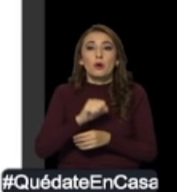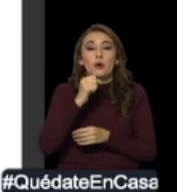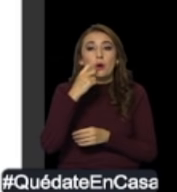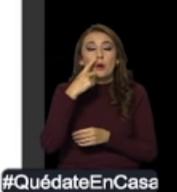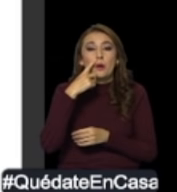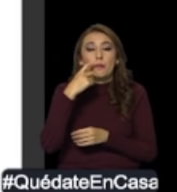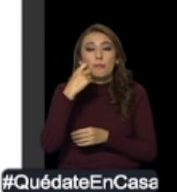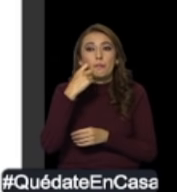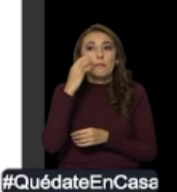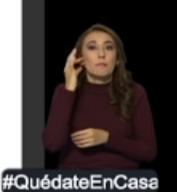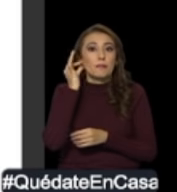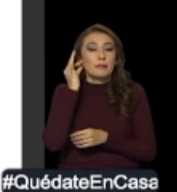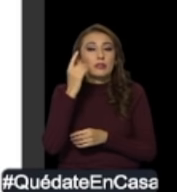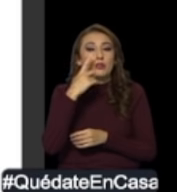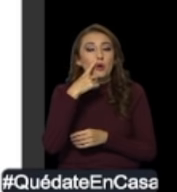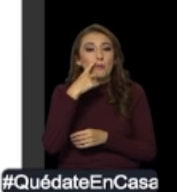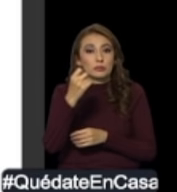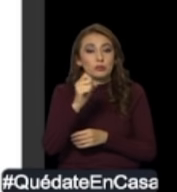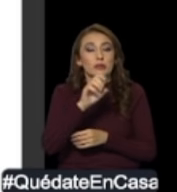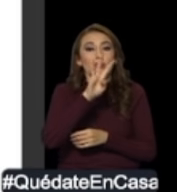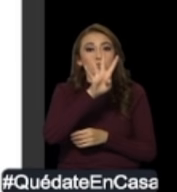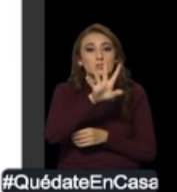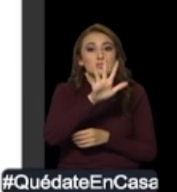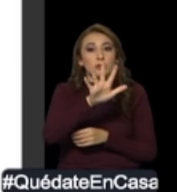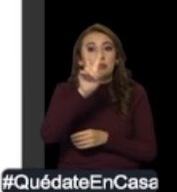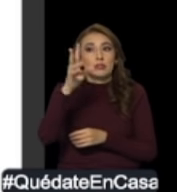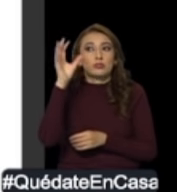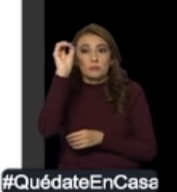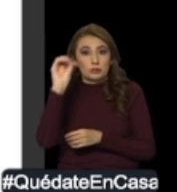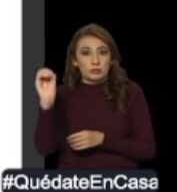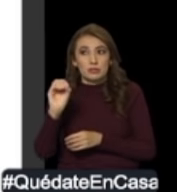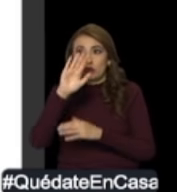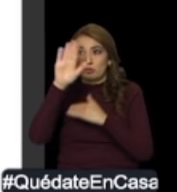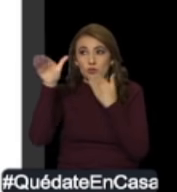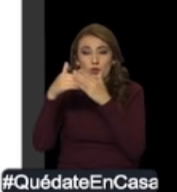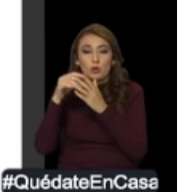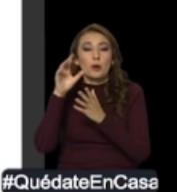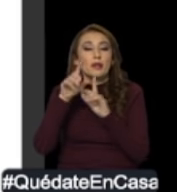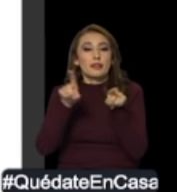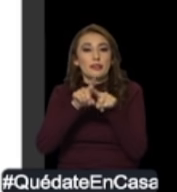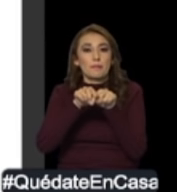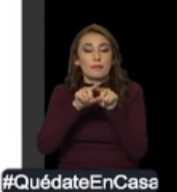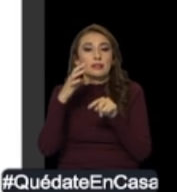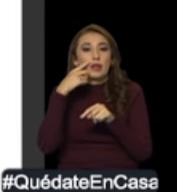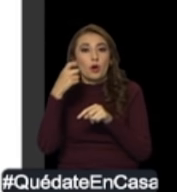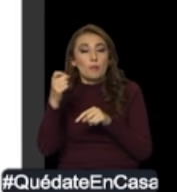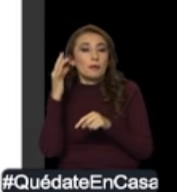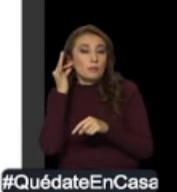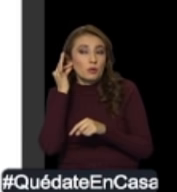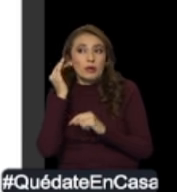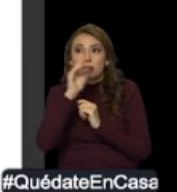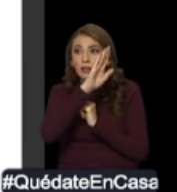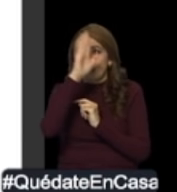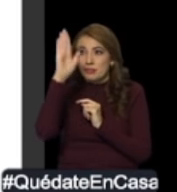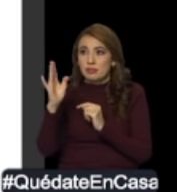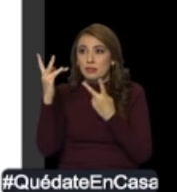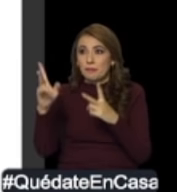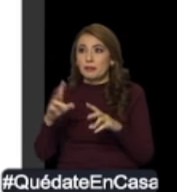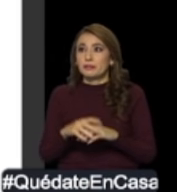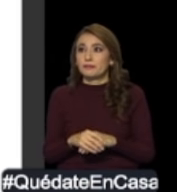52%, perdón. También se presentan los casos de acuerdo a la institución donde se han recogido